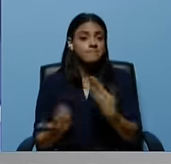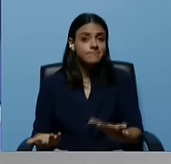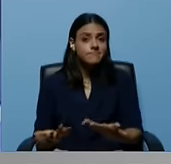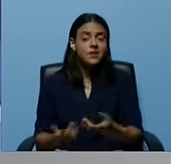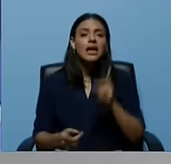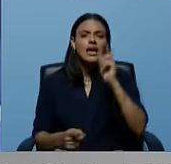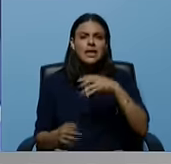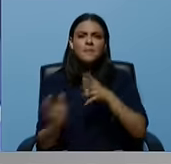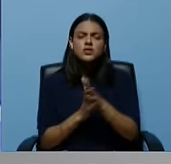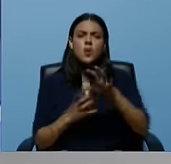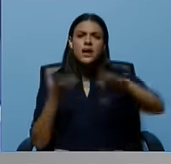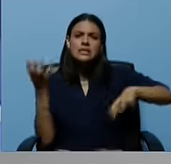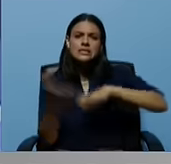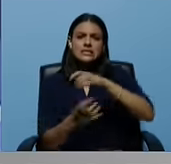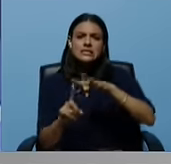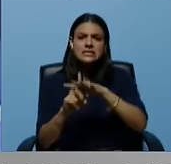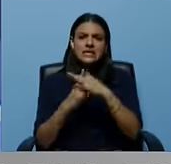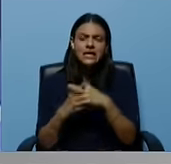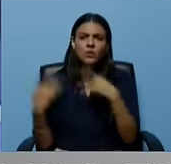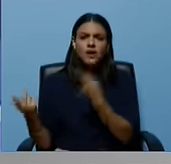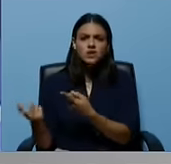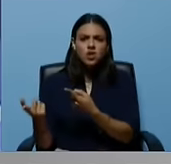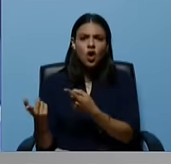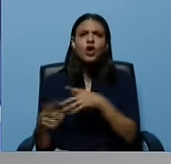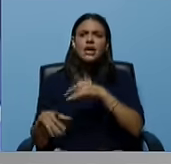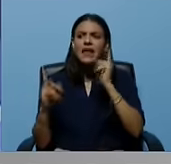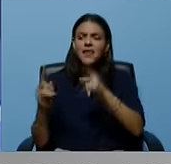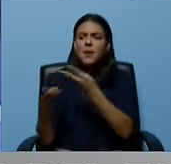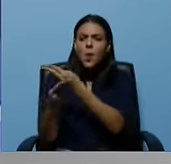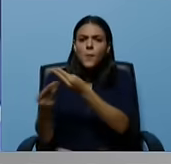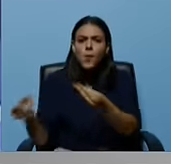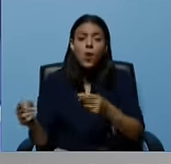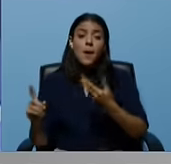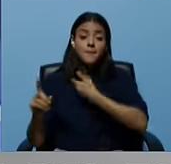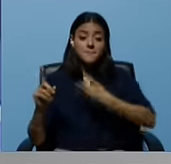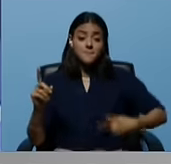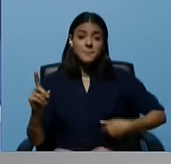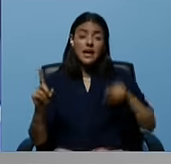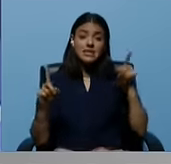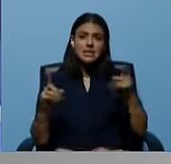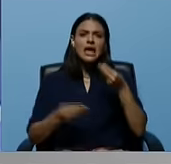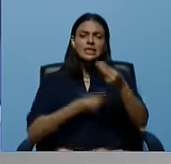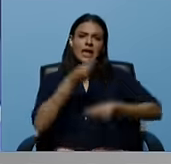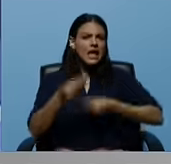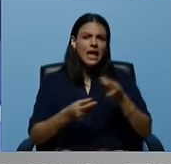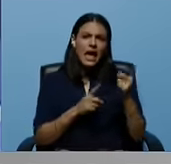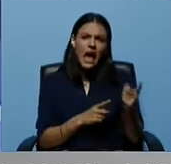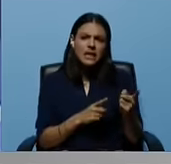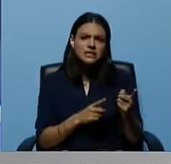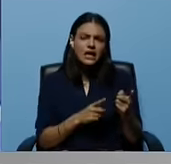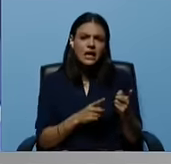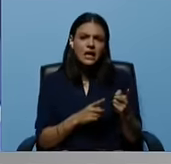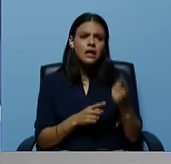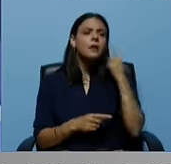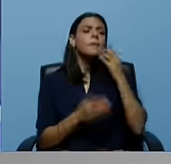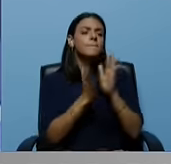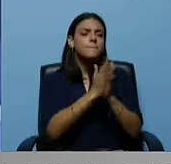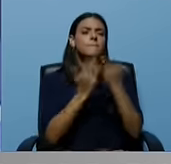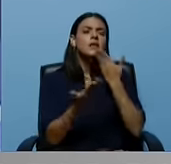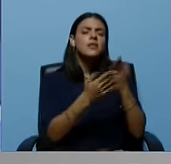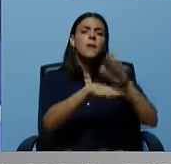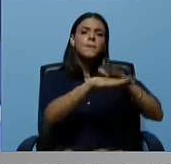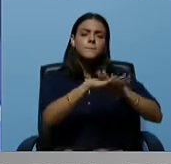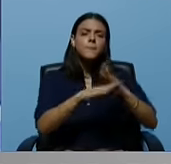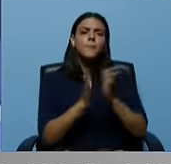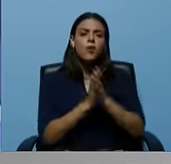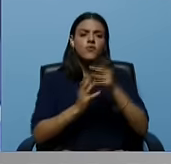a una situación que tenía que ser dilucidada, el presidente de la República recurrió a la sala contenciosa a una